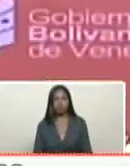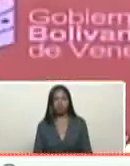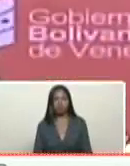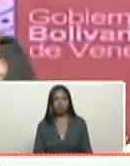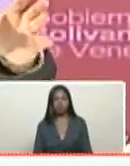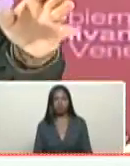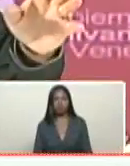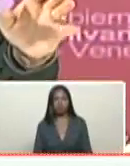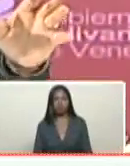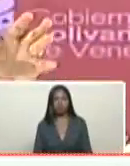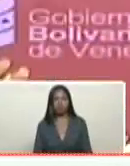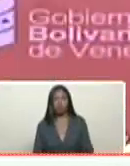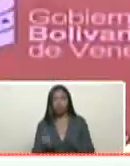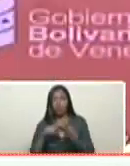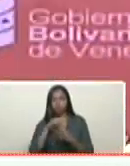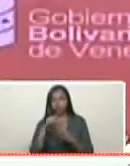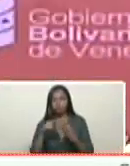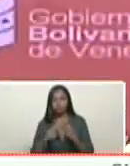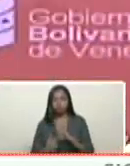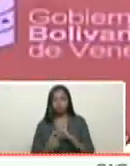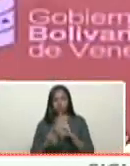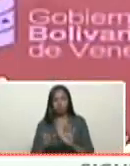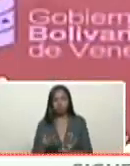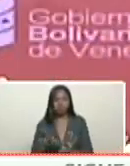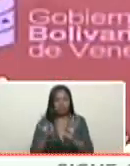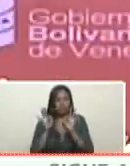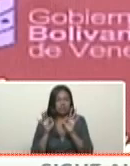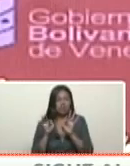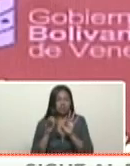Cuatro frentes prioritarios.